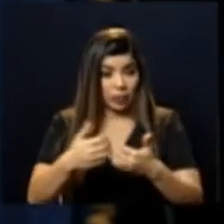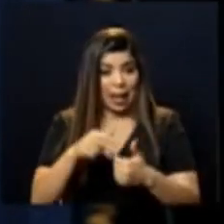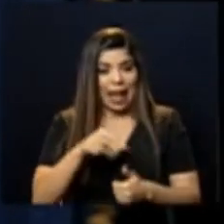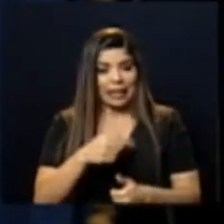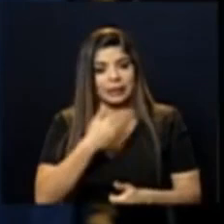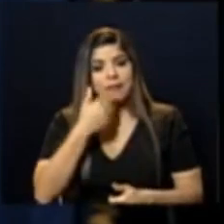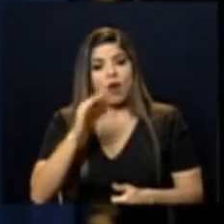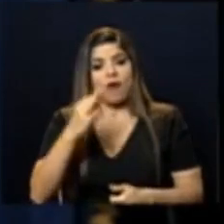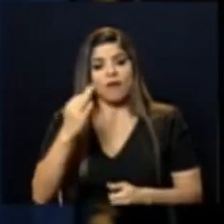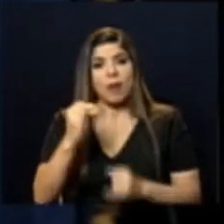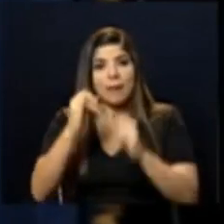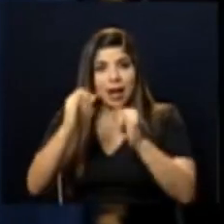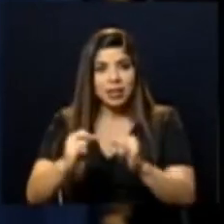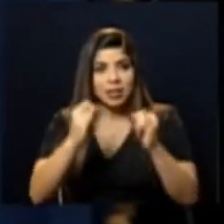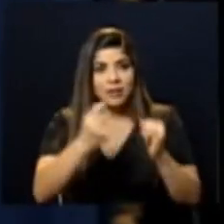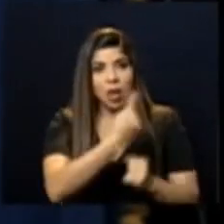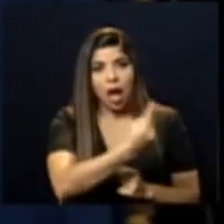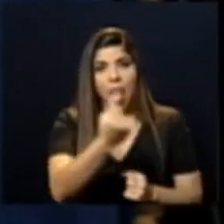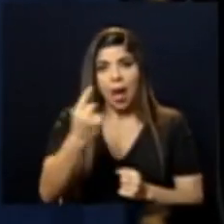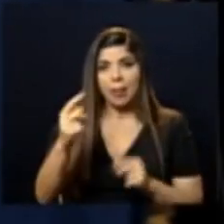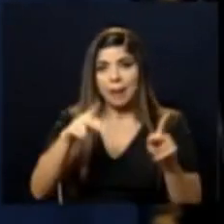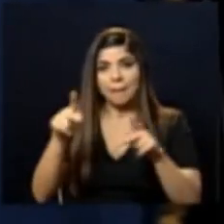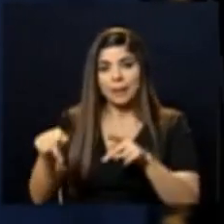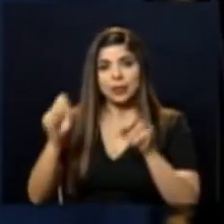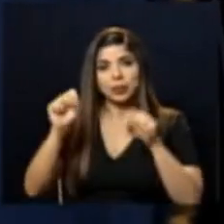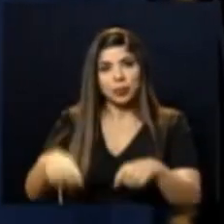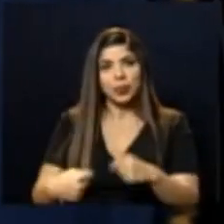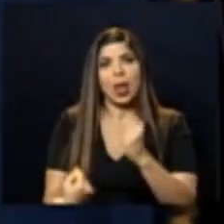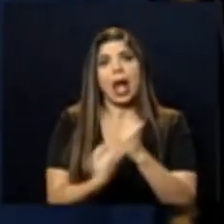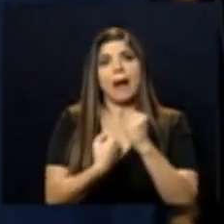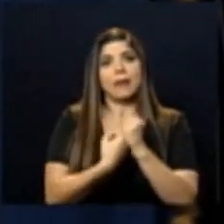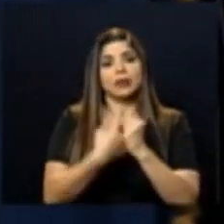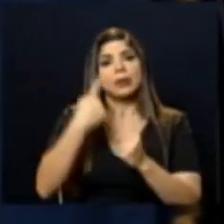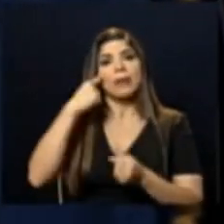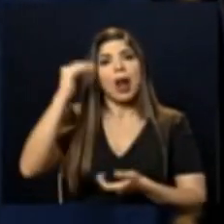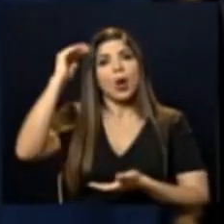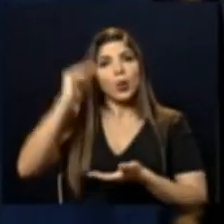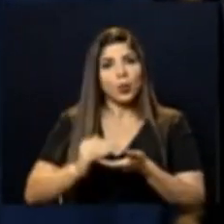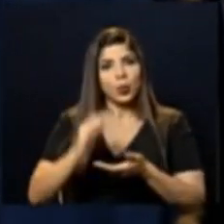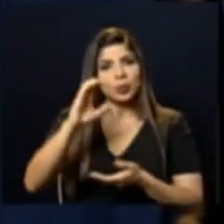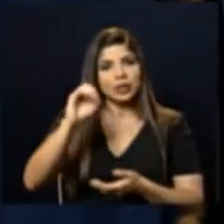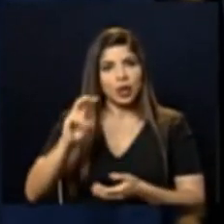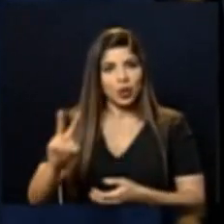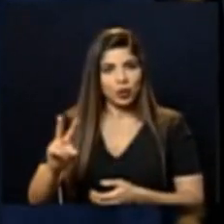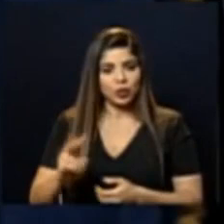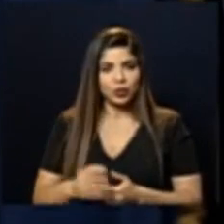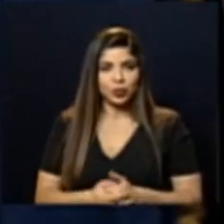cada persona puede aportar a la descarbonización.